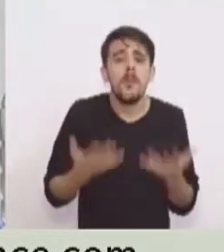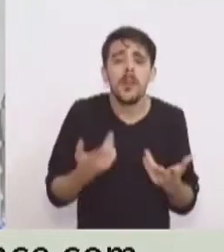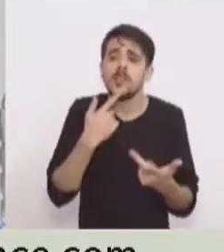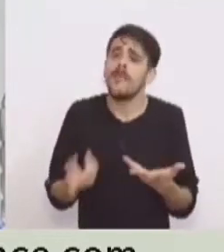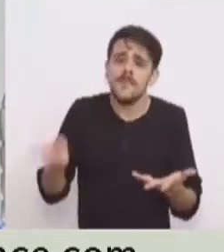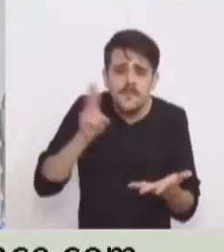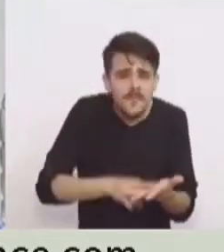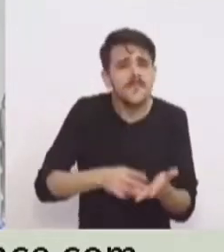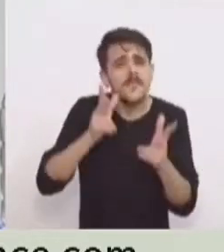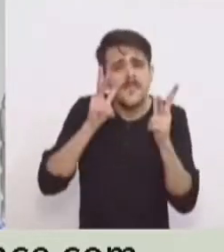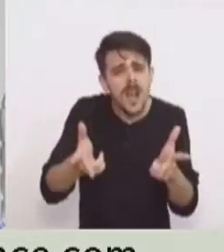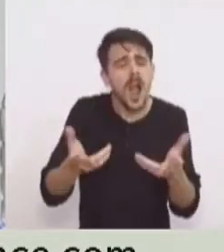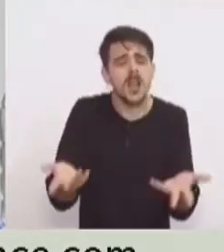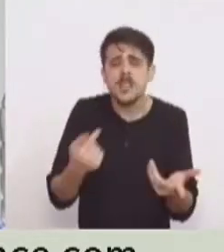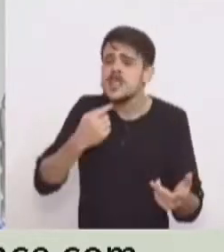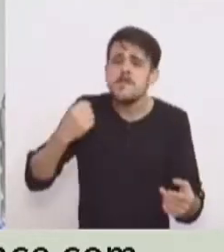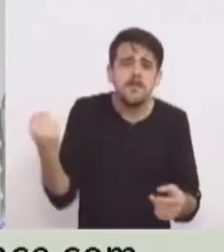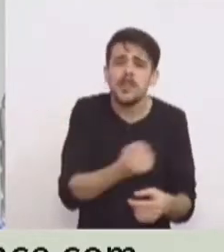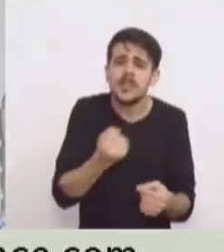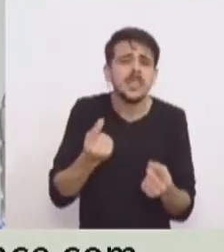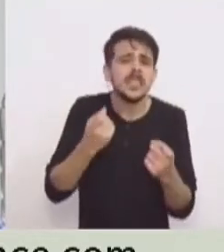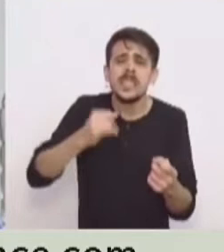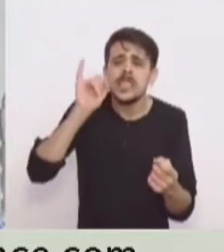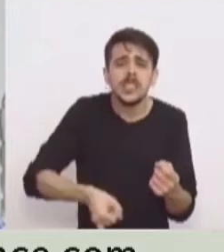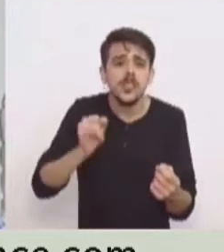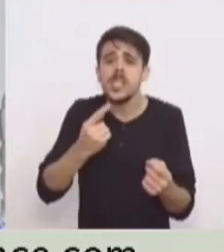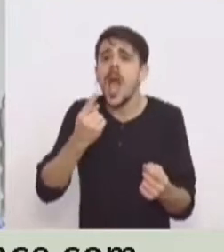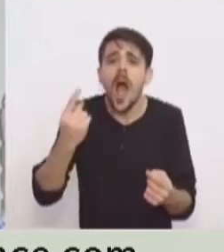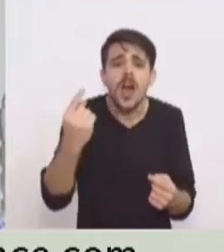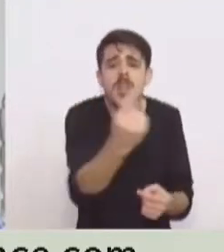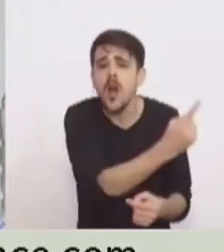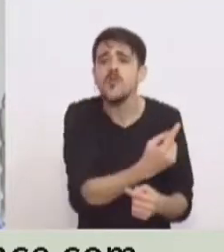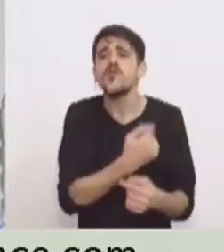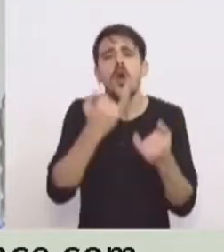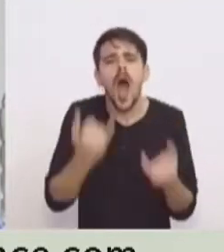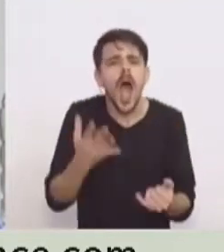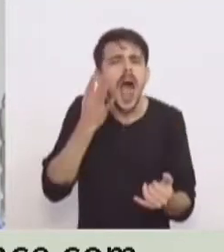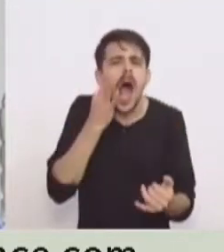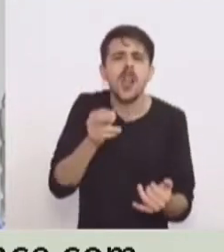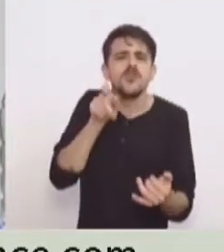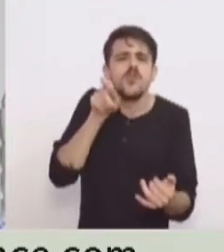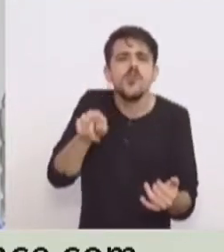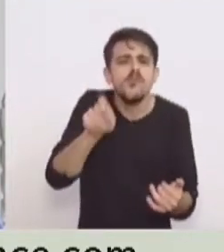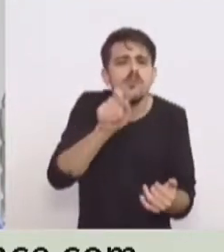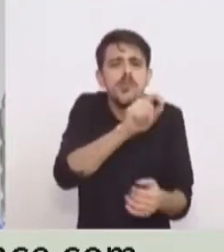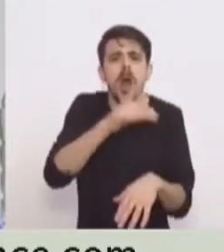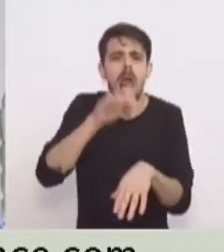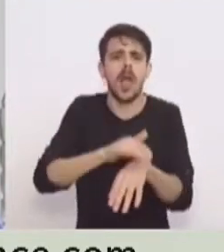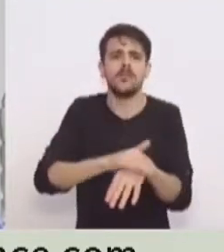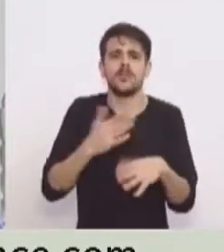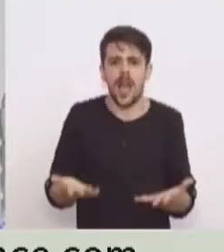es imprescindible que todos hagamos nuestra parte, cada uno desde nuestro propio lugar, teniendo en cuenta que